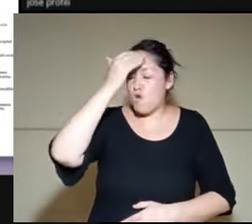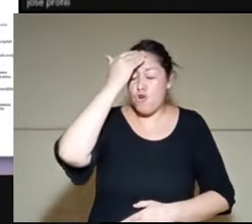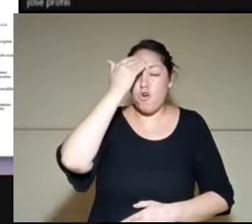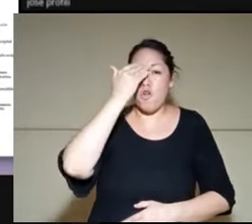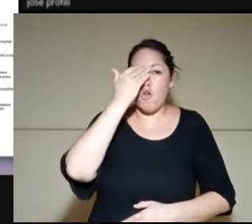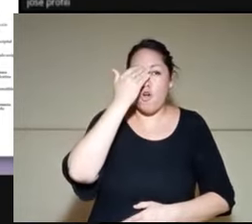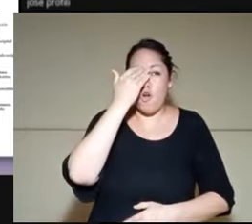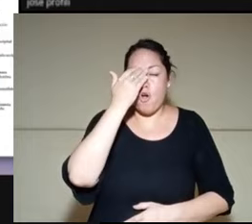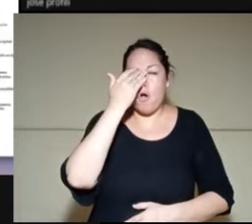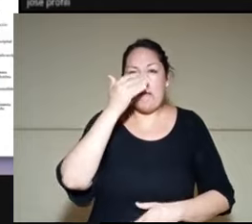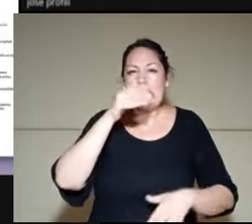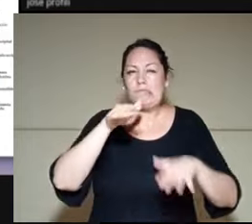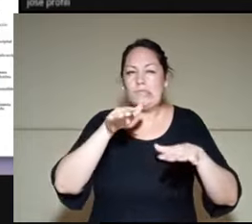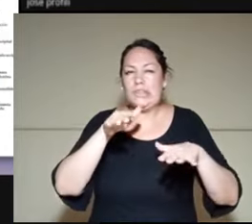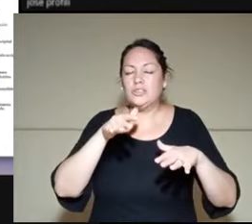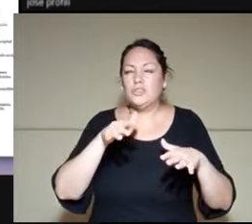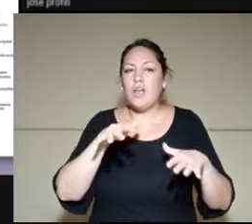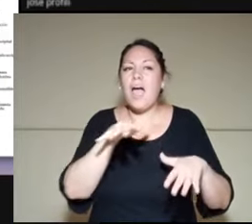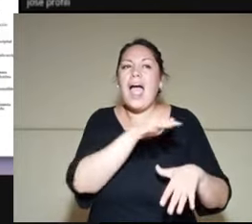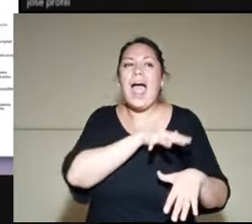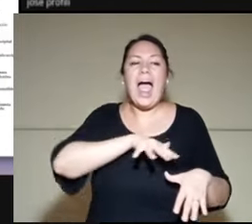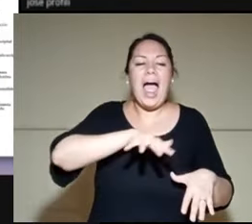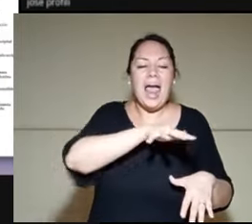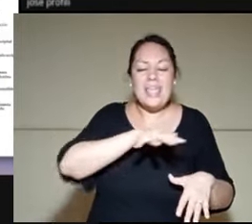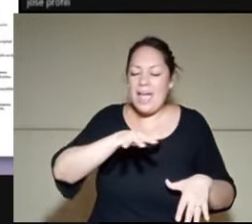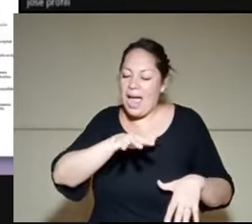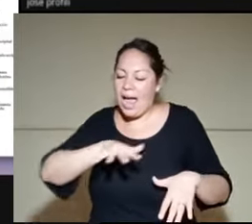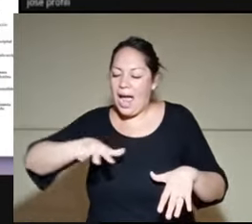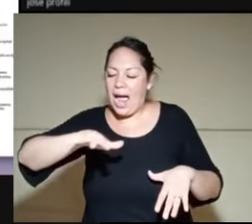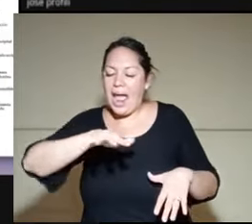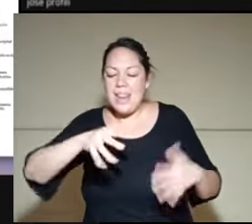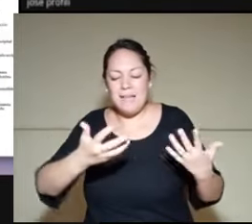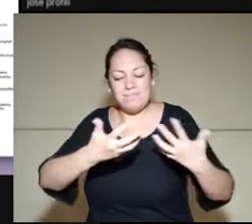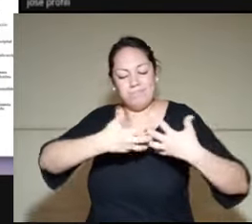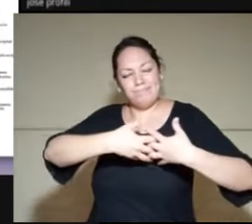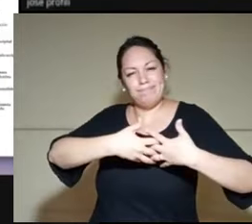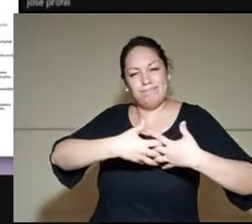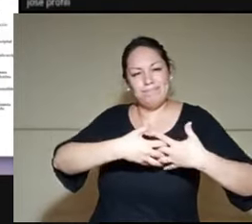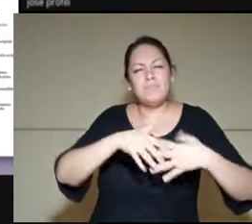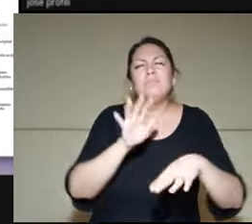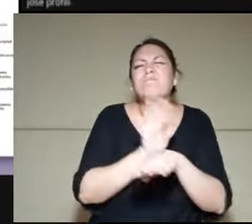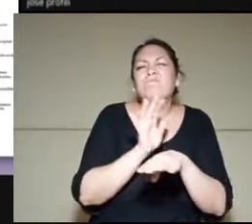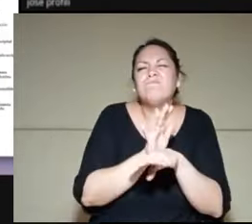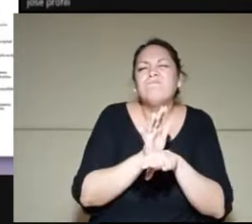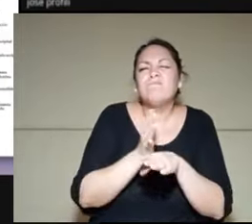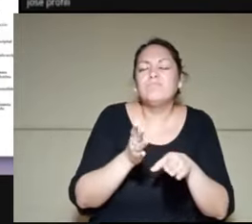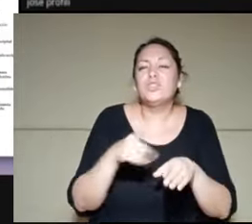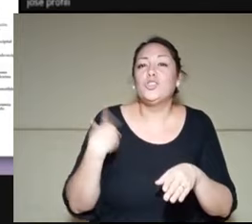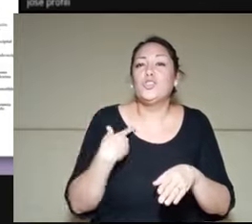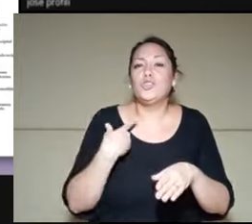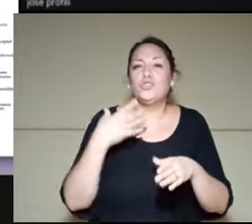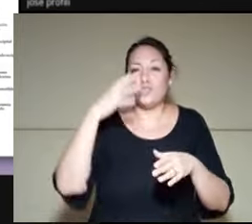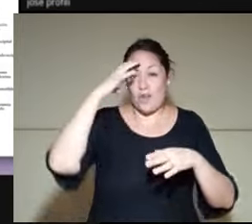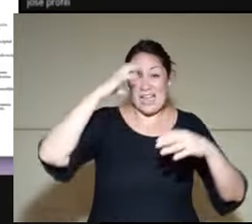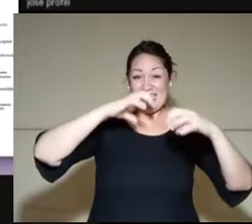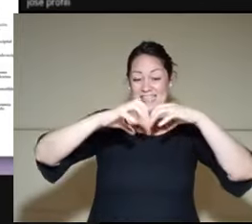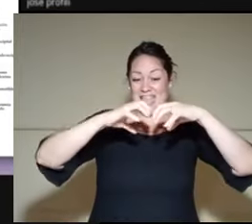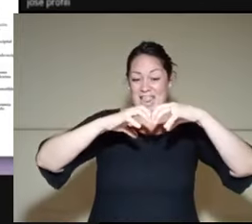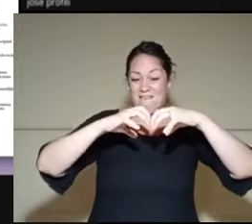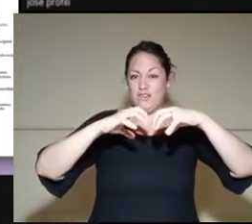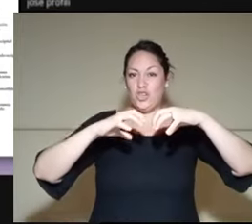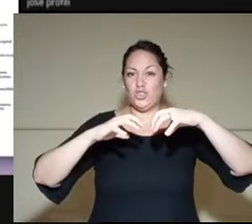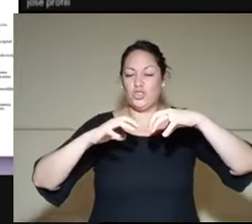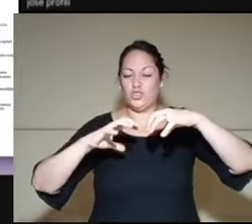lóbulo frontal, y está asociado con el área. Los lóbulos tienen áreas. ¿Qué quiere decir esto? Que nosotros en nuestro